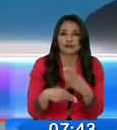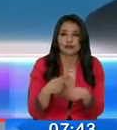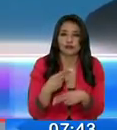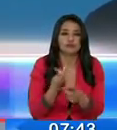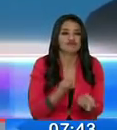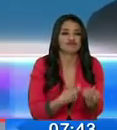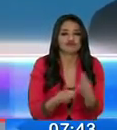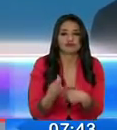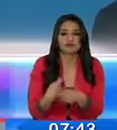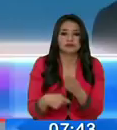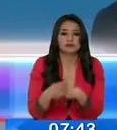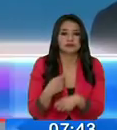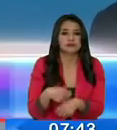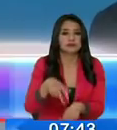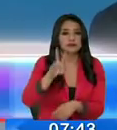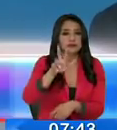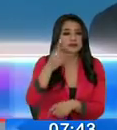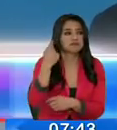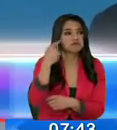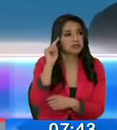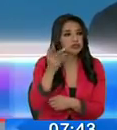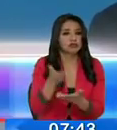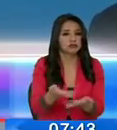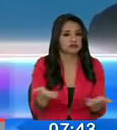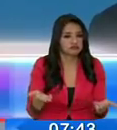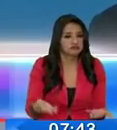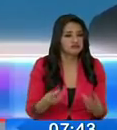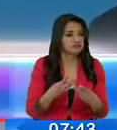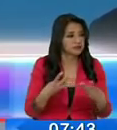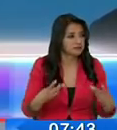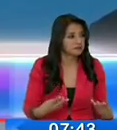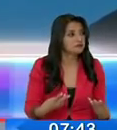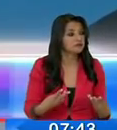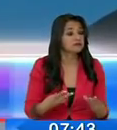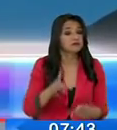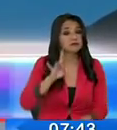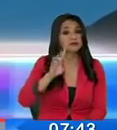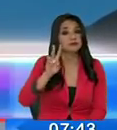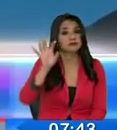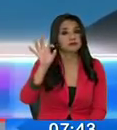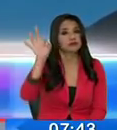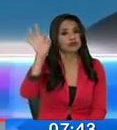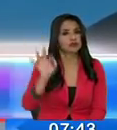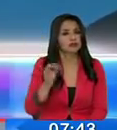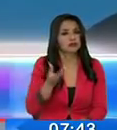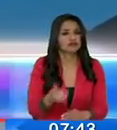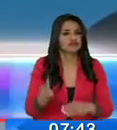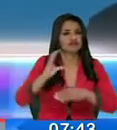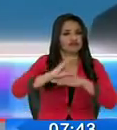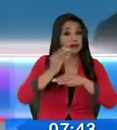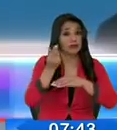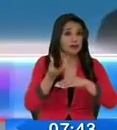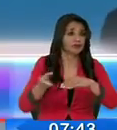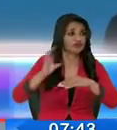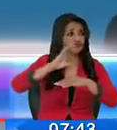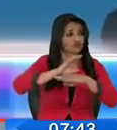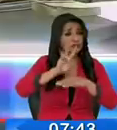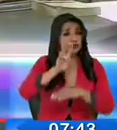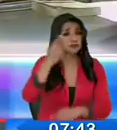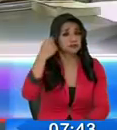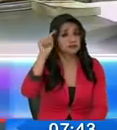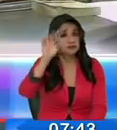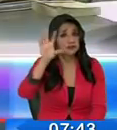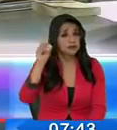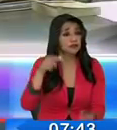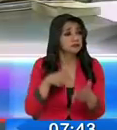venta de 3 millones de insumos que tiene un 82% de sobreprecio. Es decir, 2 millones y